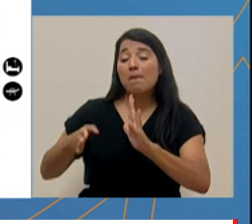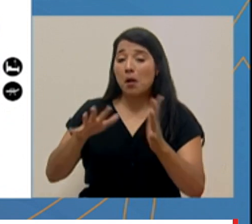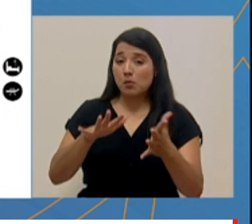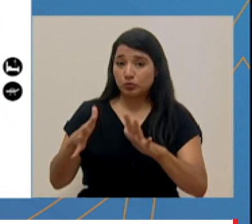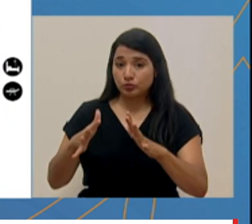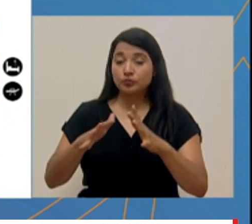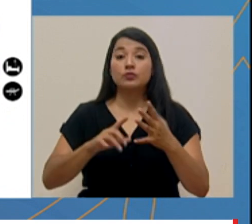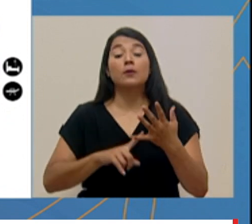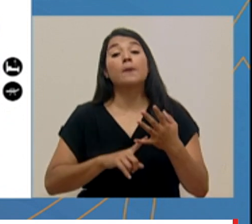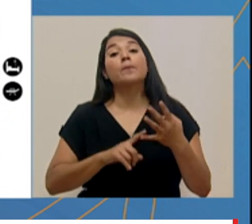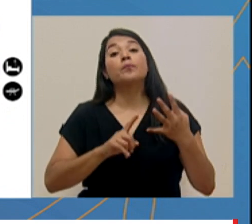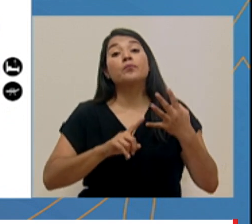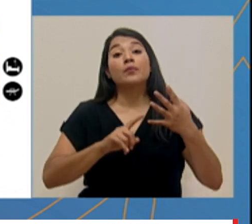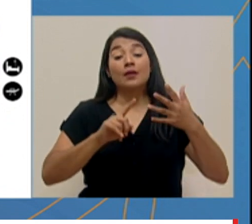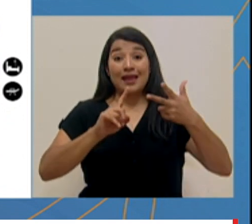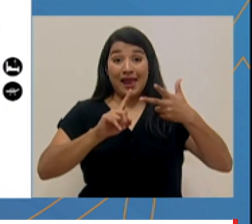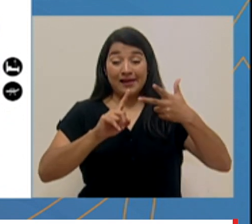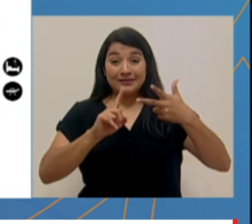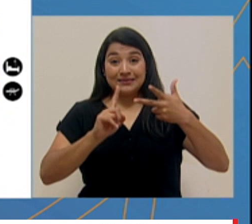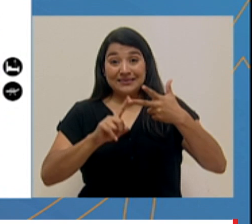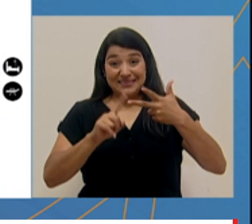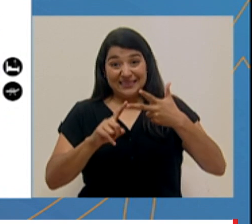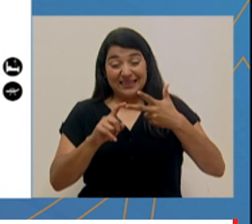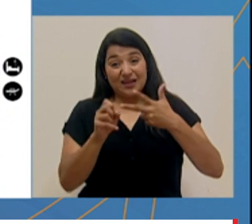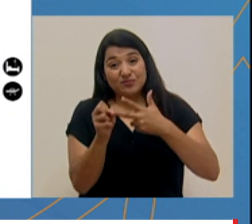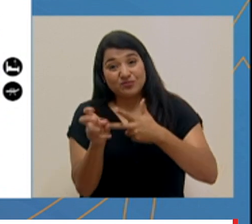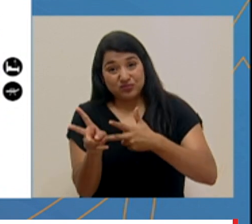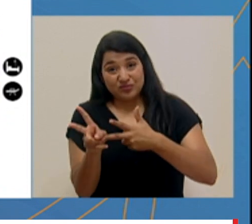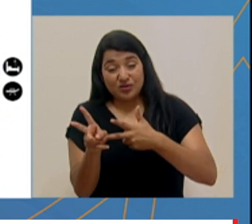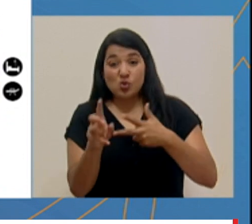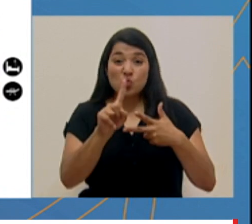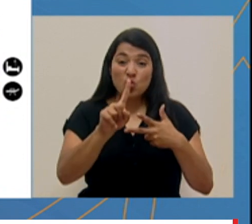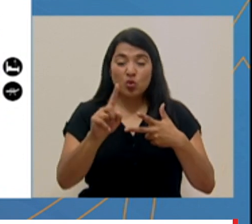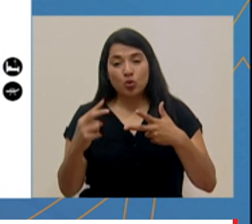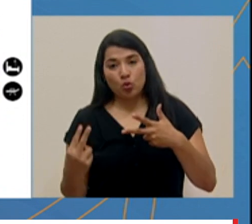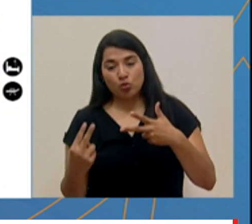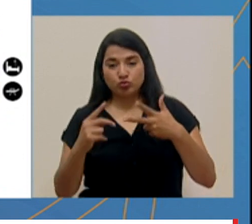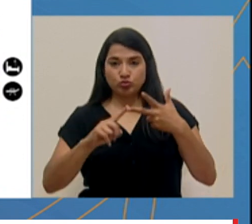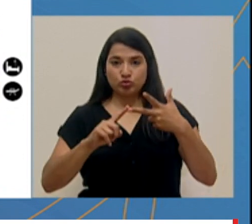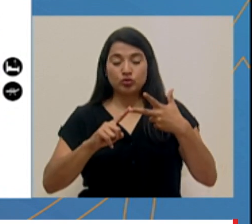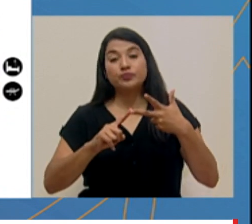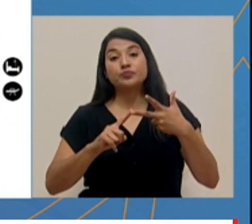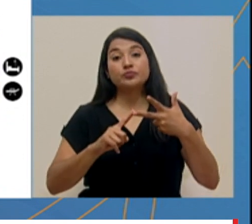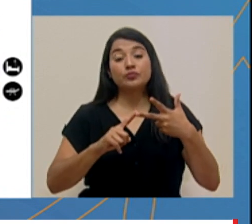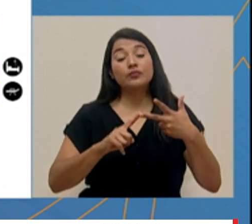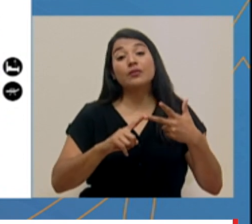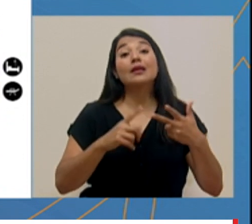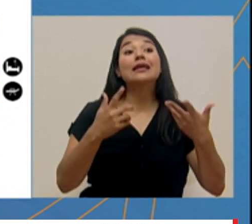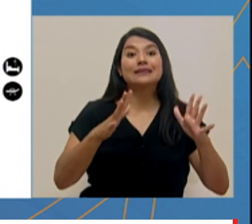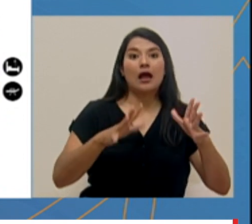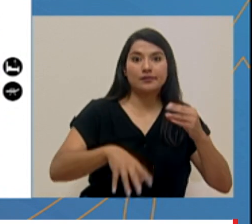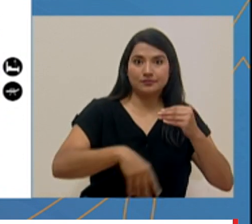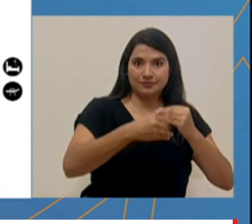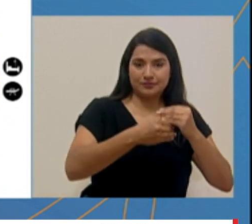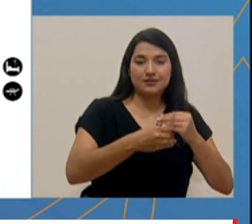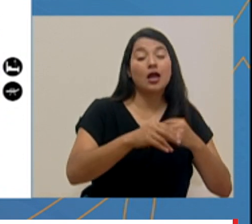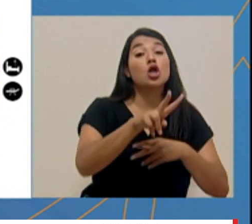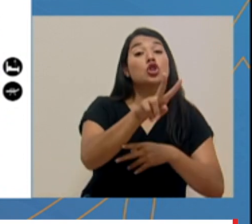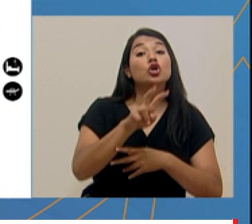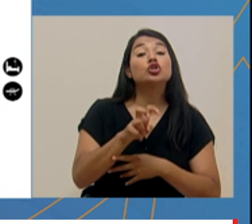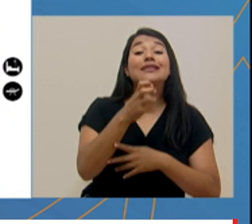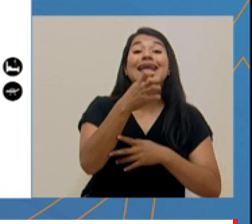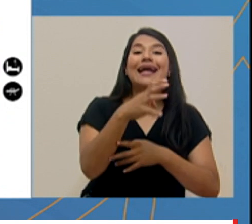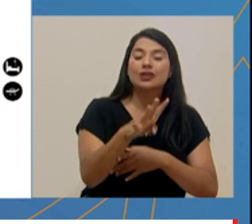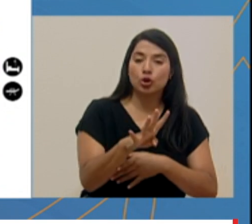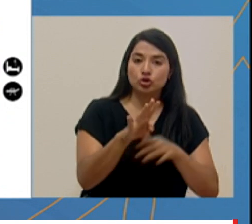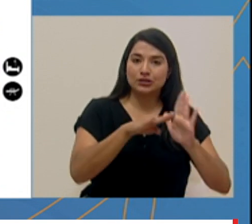Una segunda fase 3, donde había una segunda expansión, que ya pasábamos a